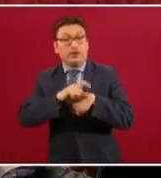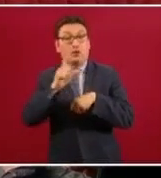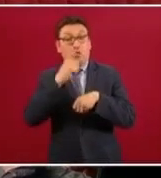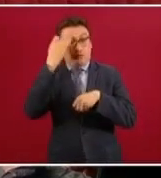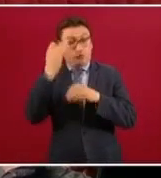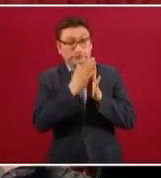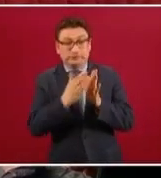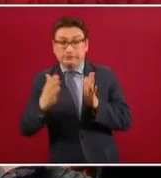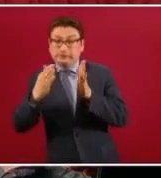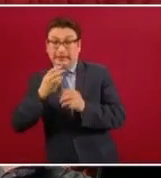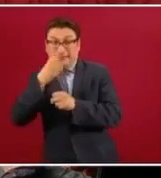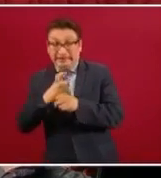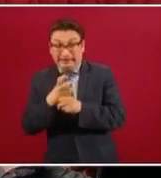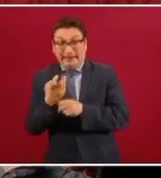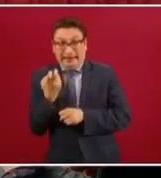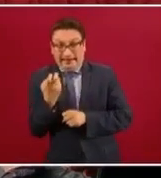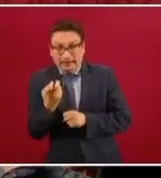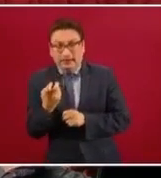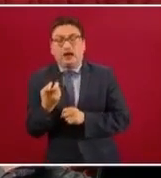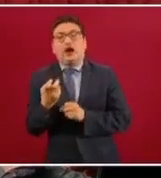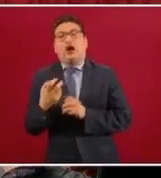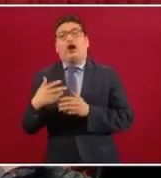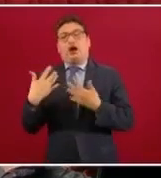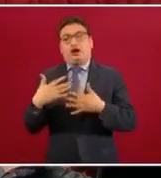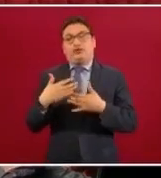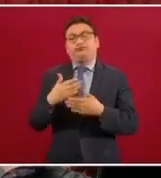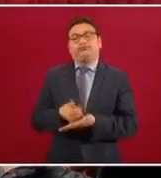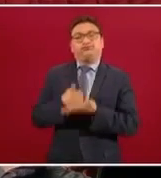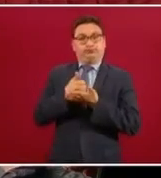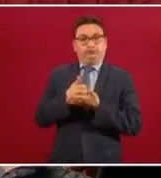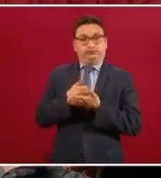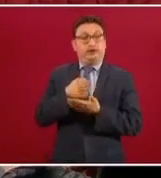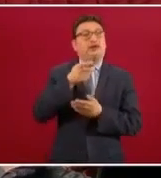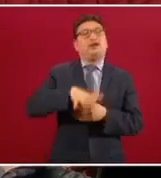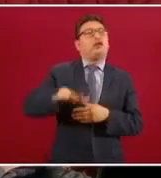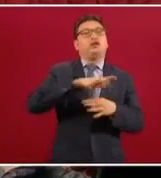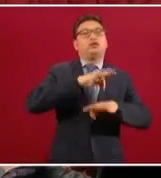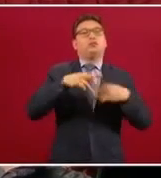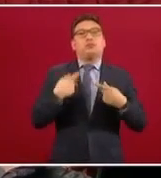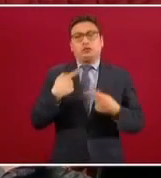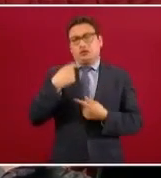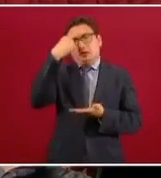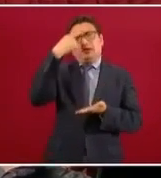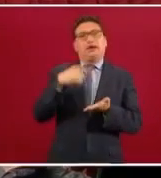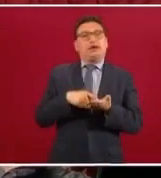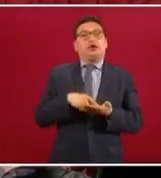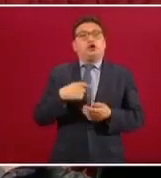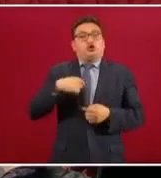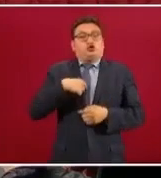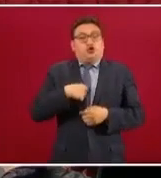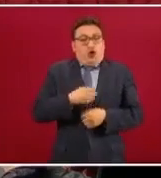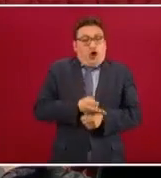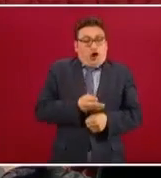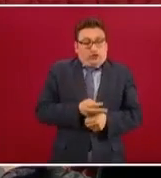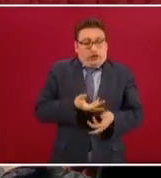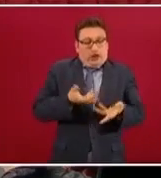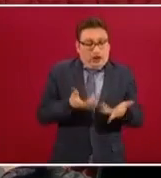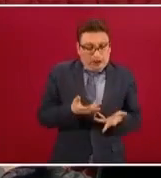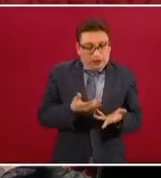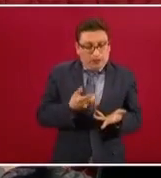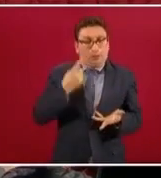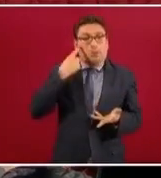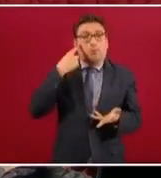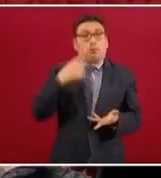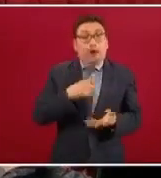3. Entonces, a veces la expectativa de las personas es: yo hago algo hoy para tener un